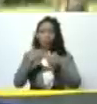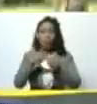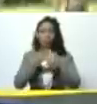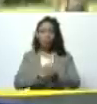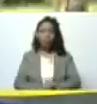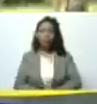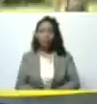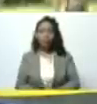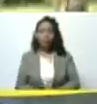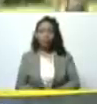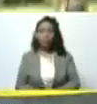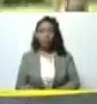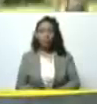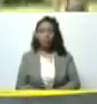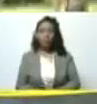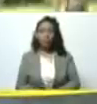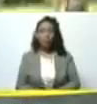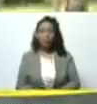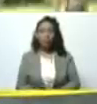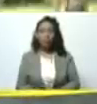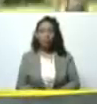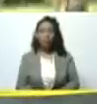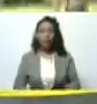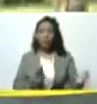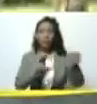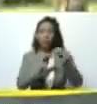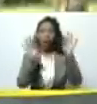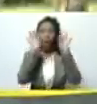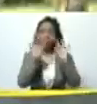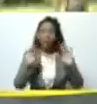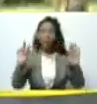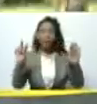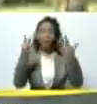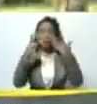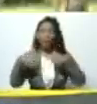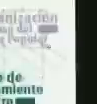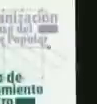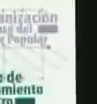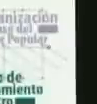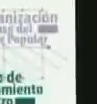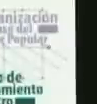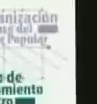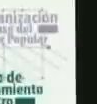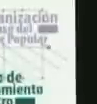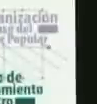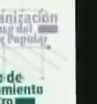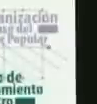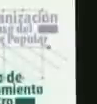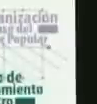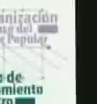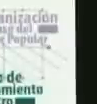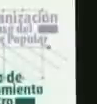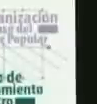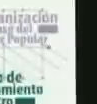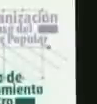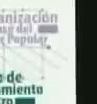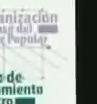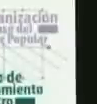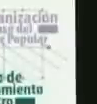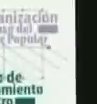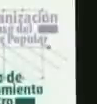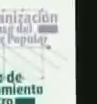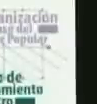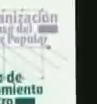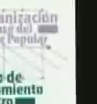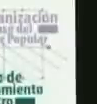petro igualmente en séptimo lugar la producción procesamiento y distribución y abastecimiento